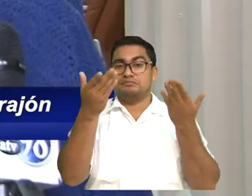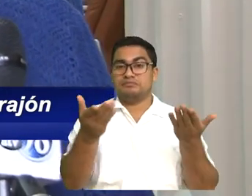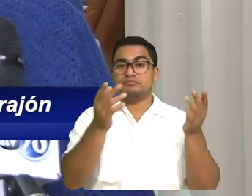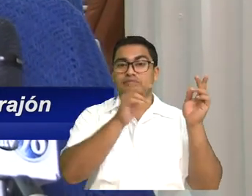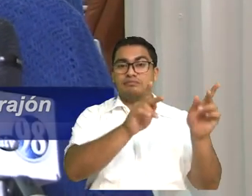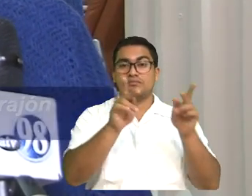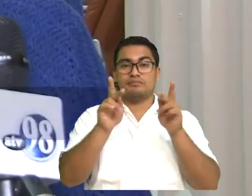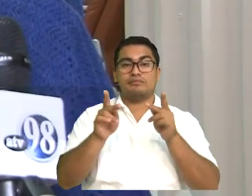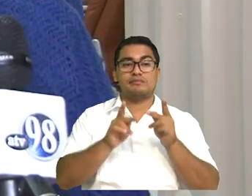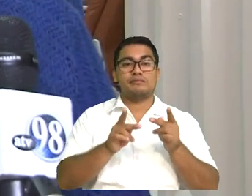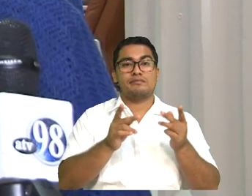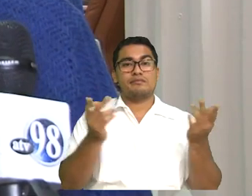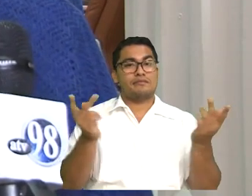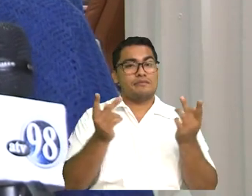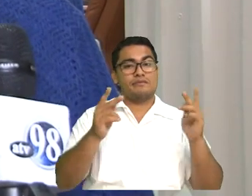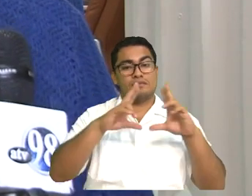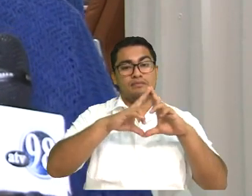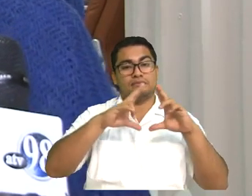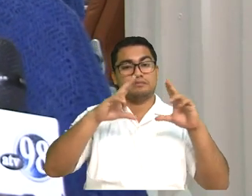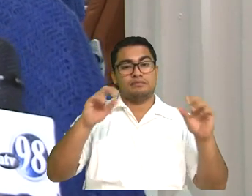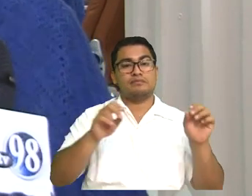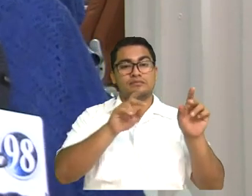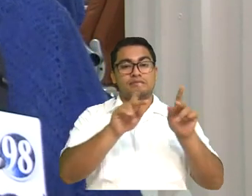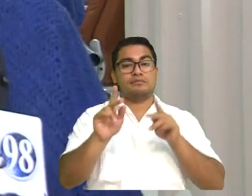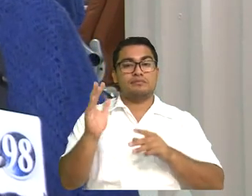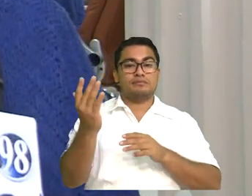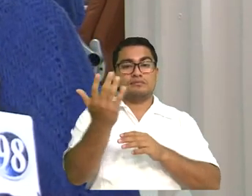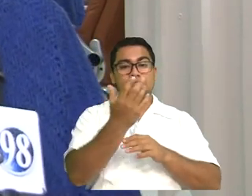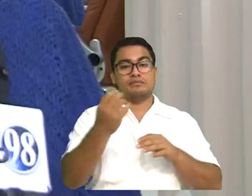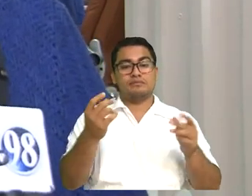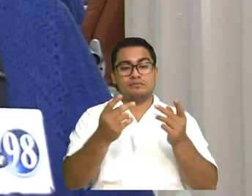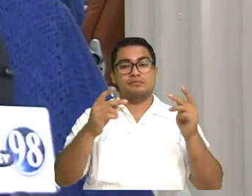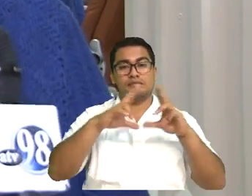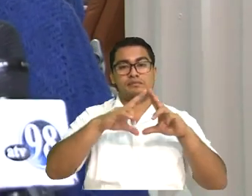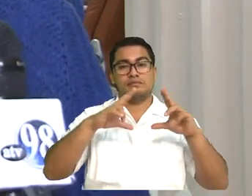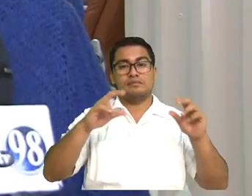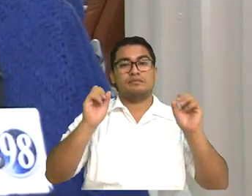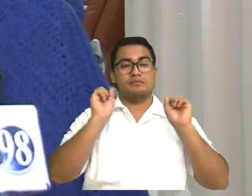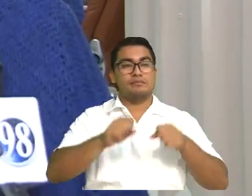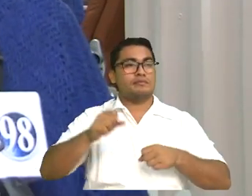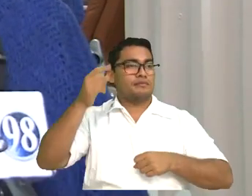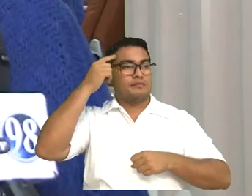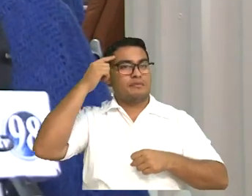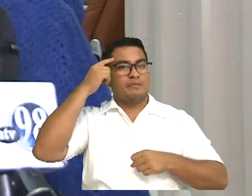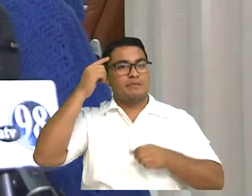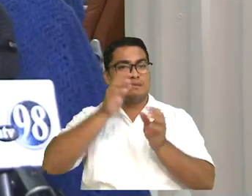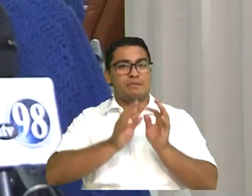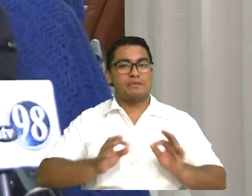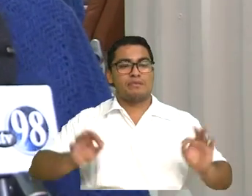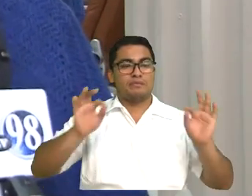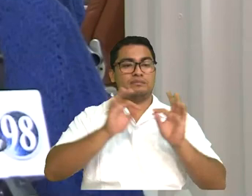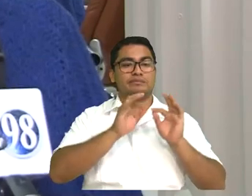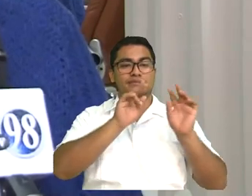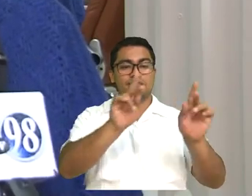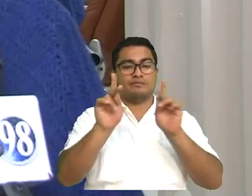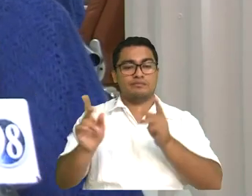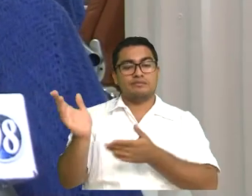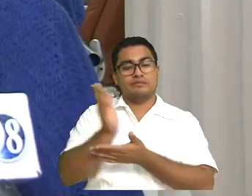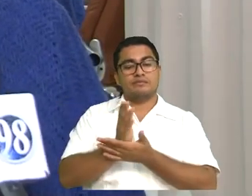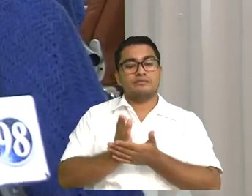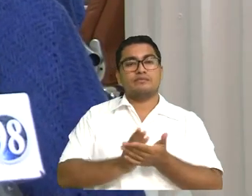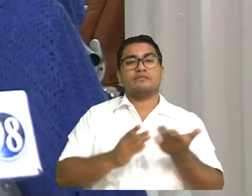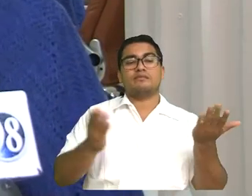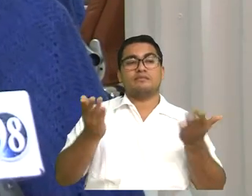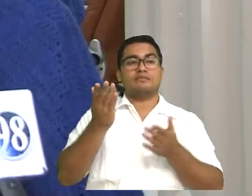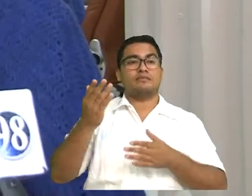la sociedad y todos los nicaragüenses nos sensibilicemos con esa condición especial que tienen algunas personas que nacen con